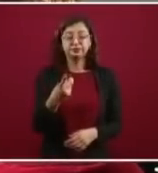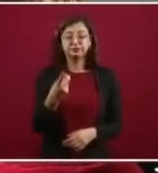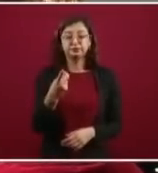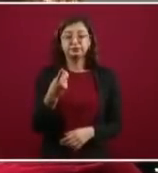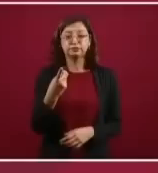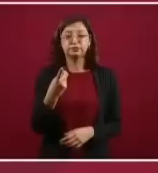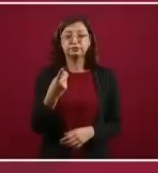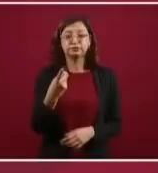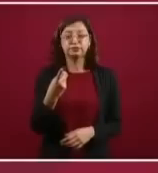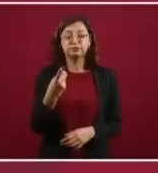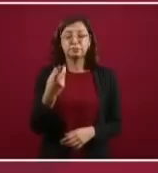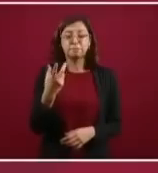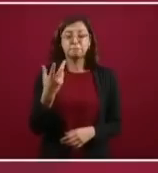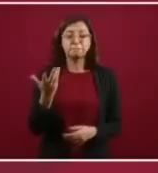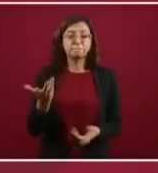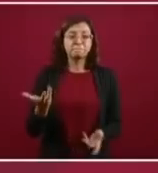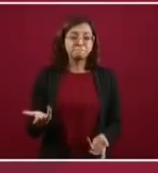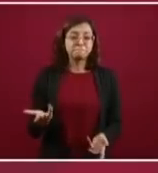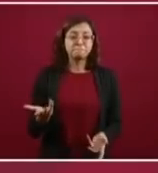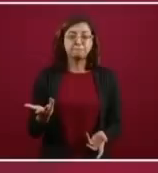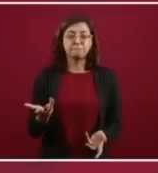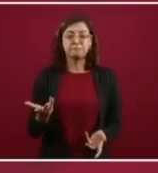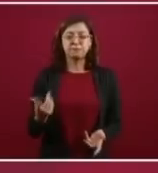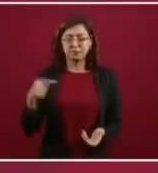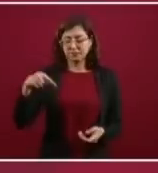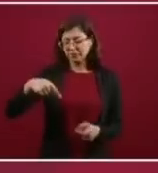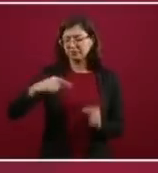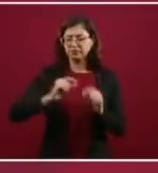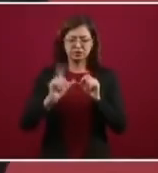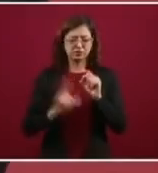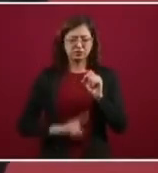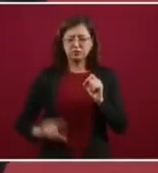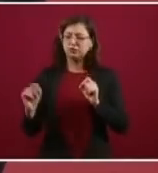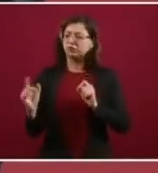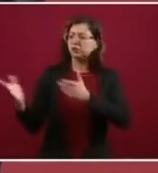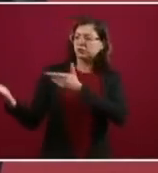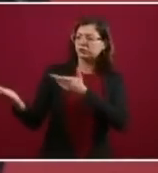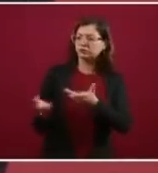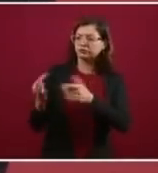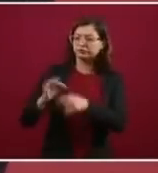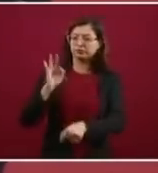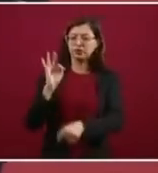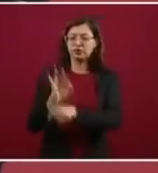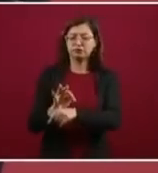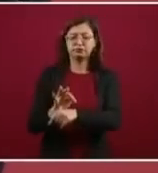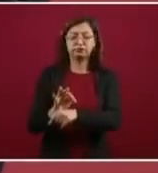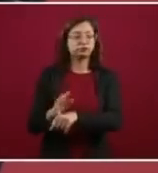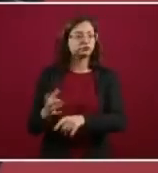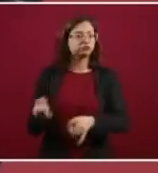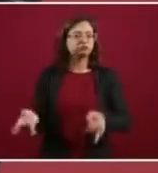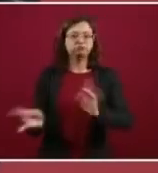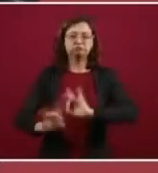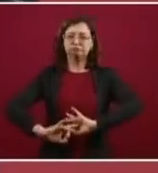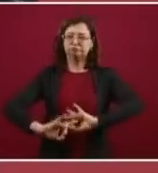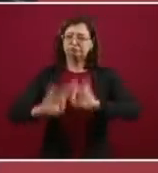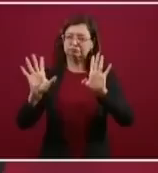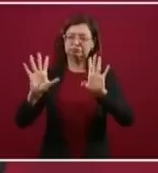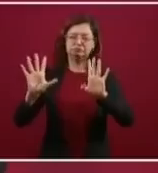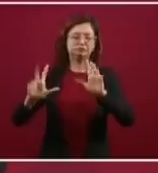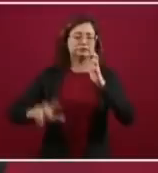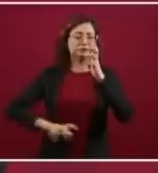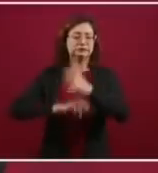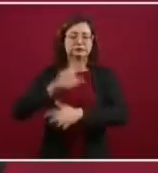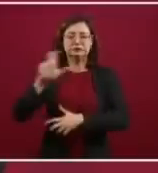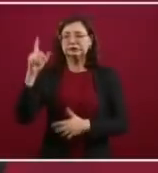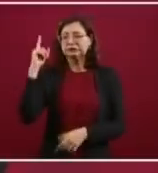se ha puesto en práctica hasta en momentos muy difíciles. México